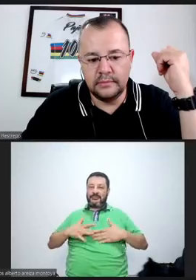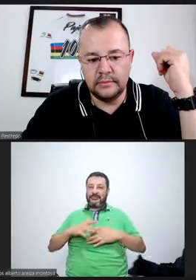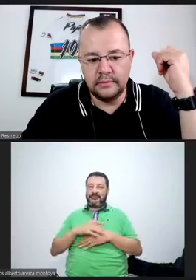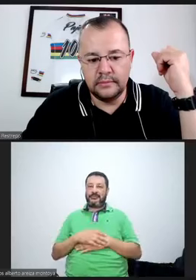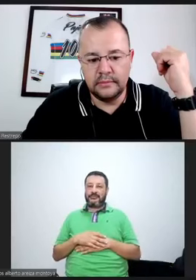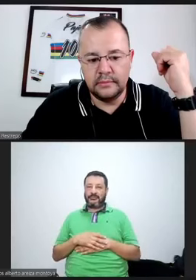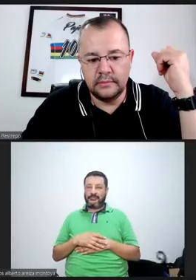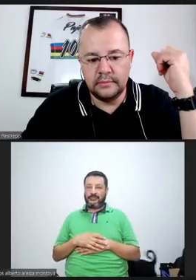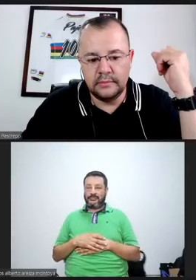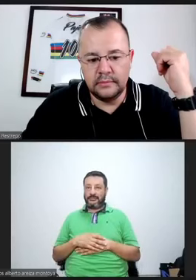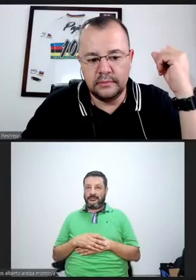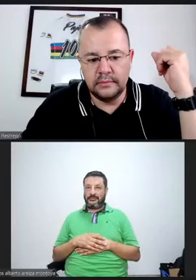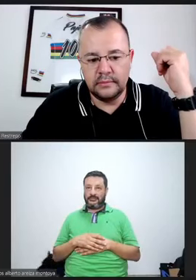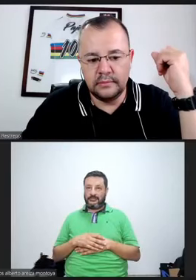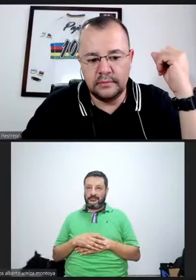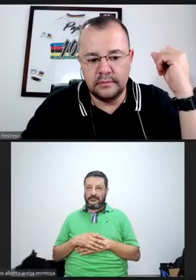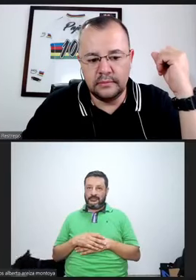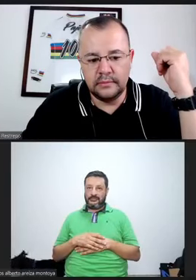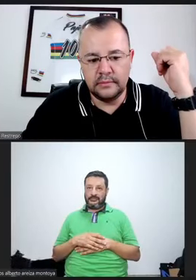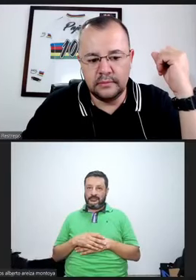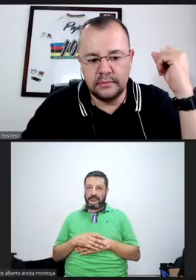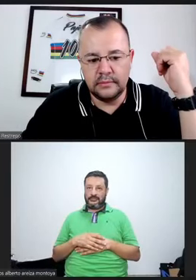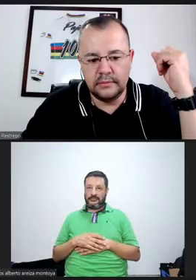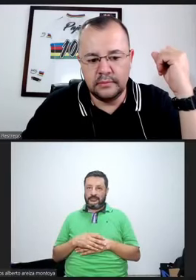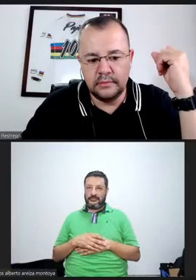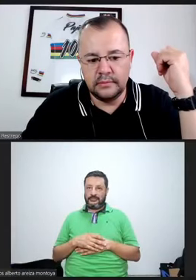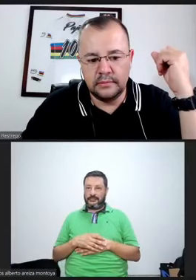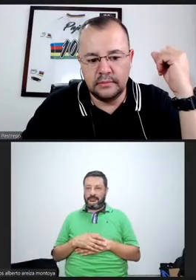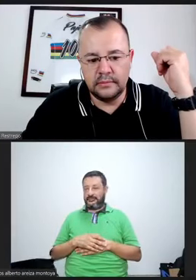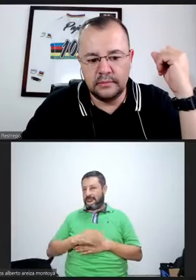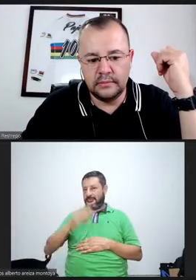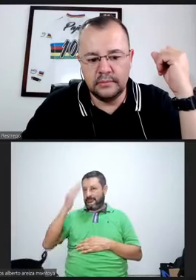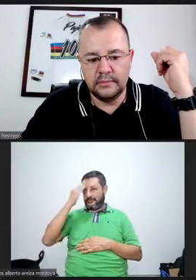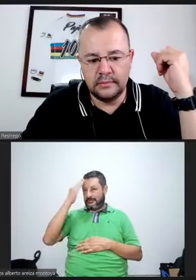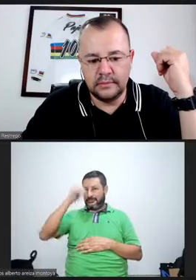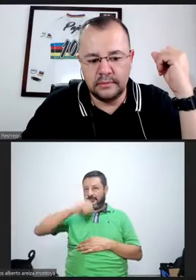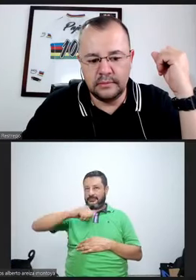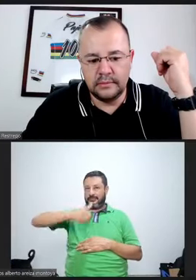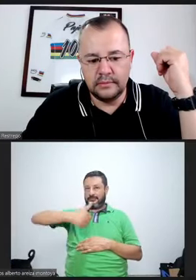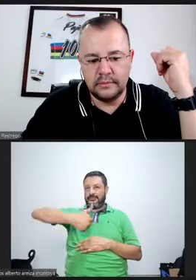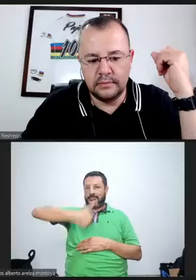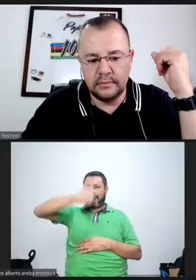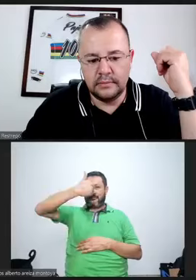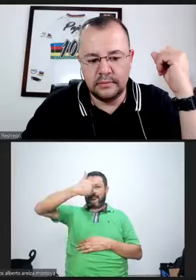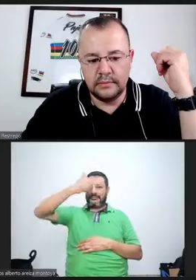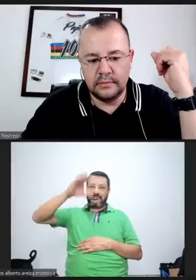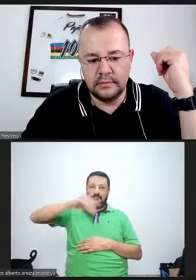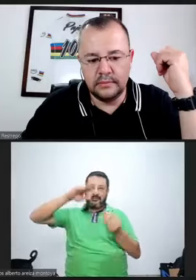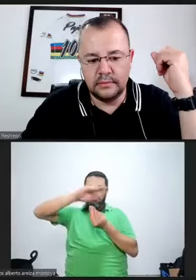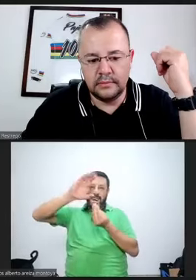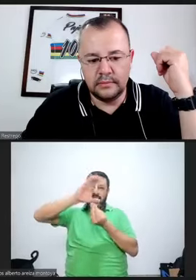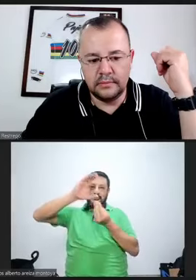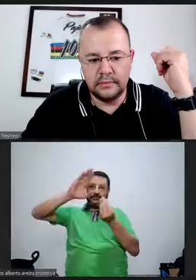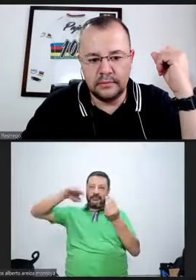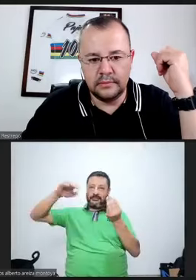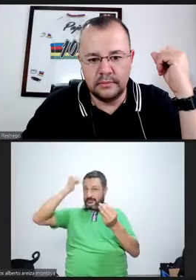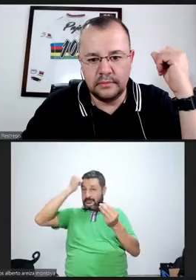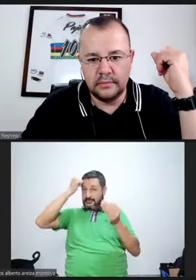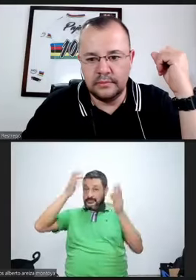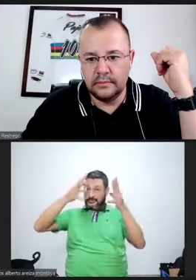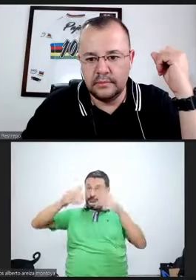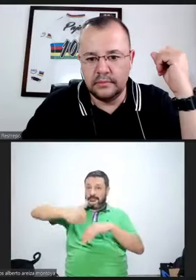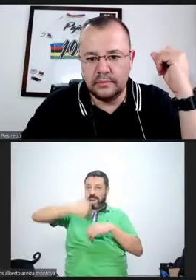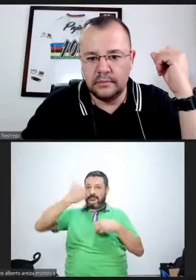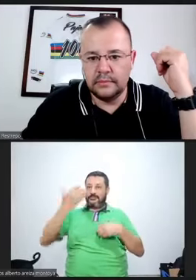hecho de que mi entrenador sea como el entrenador jefe de Selección Colombia, te da un